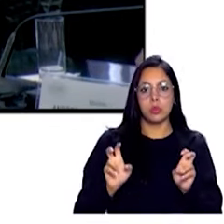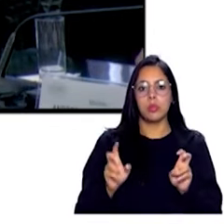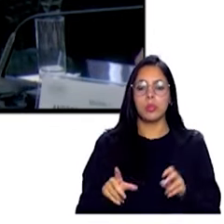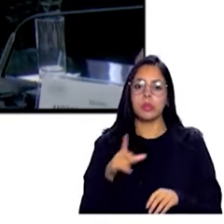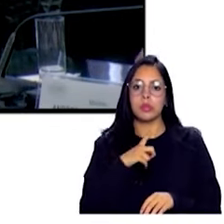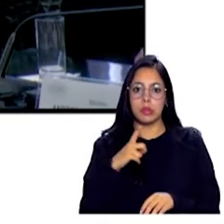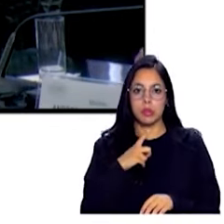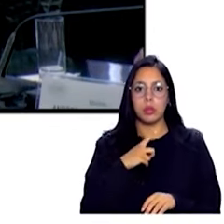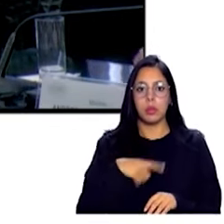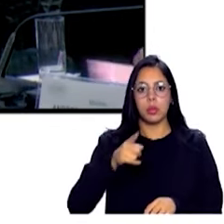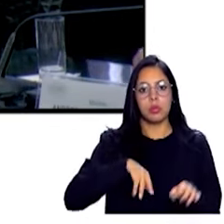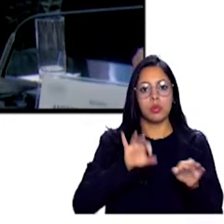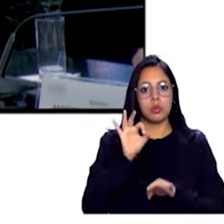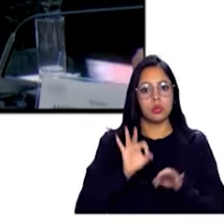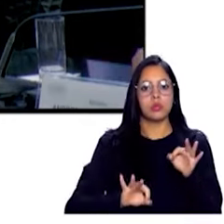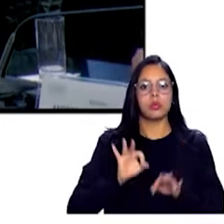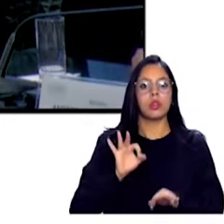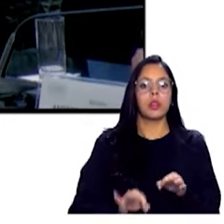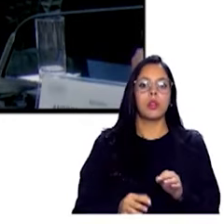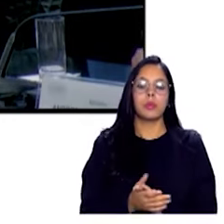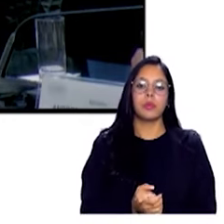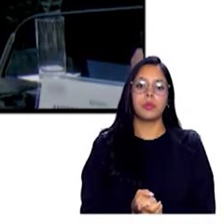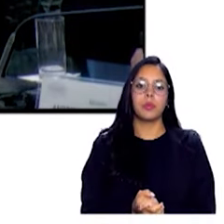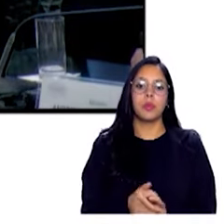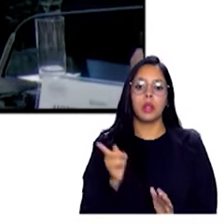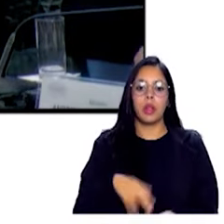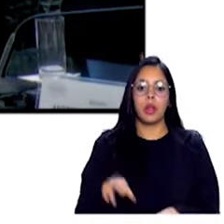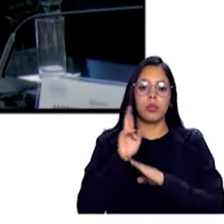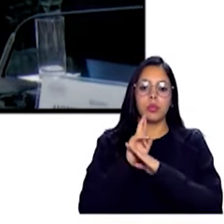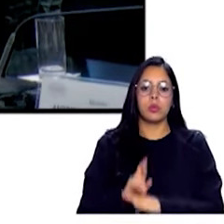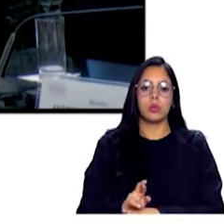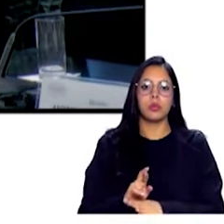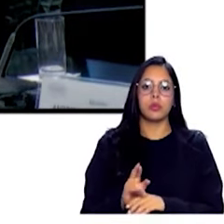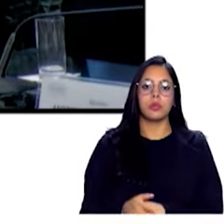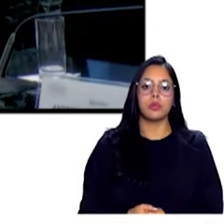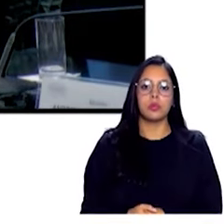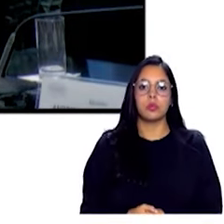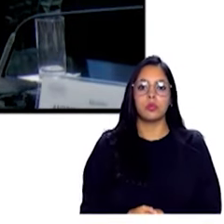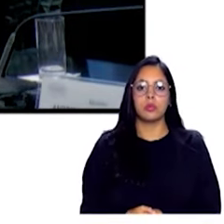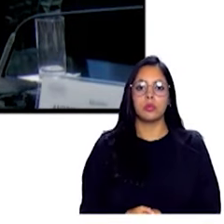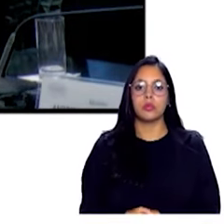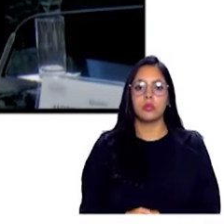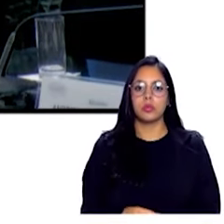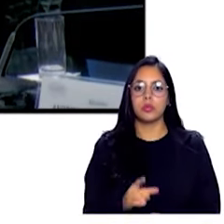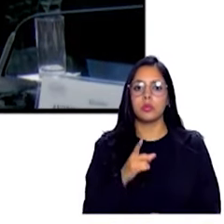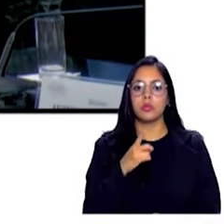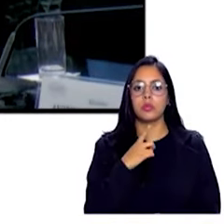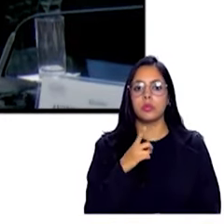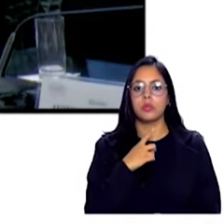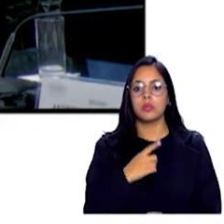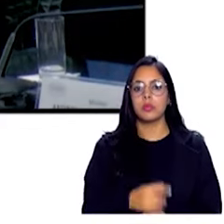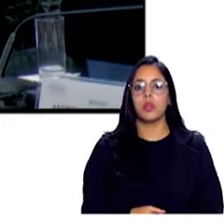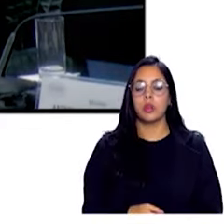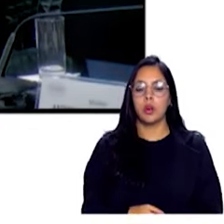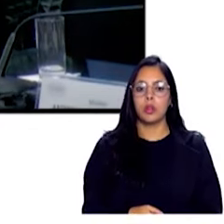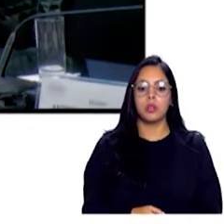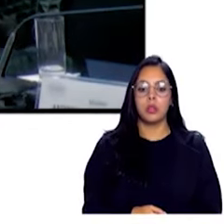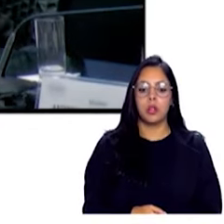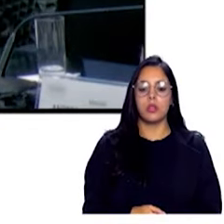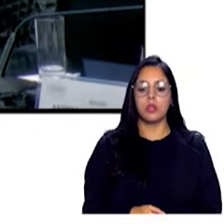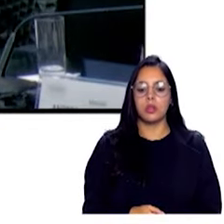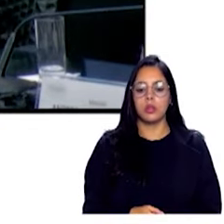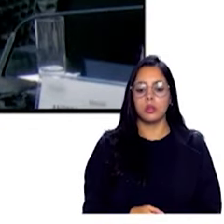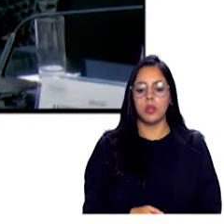el recurso de cas se confirma el % de Las senten que sonrias grado de confirma